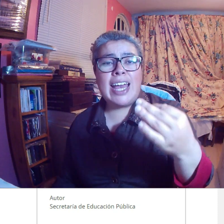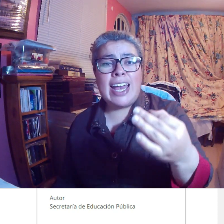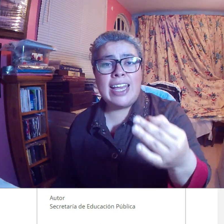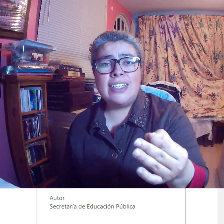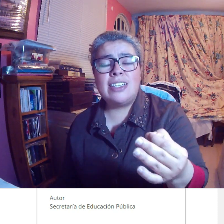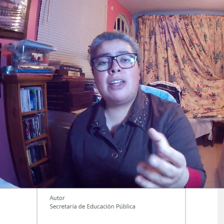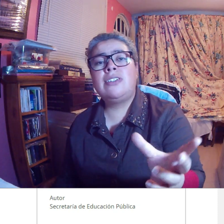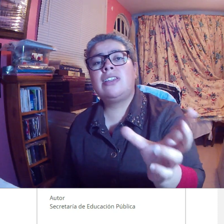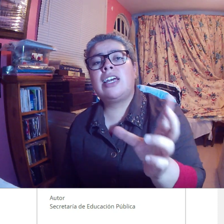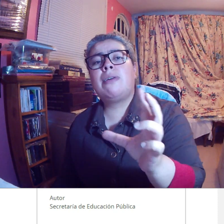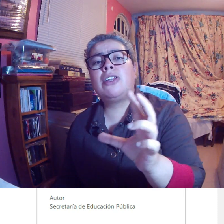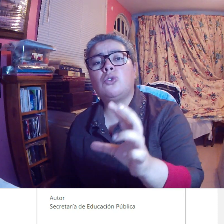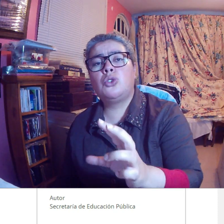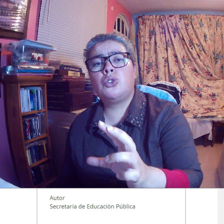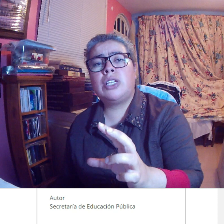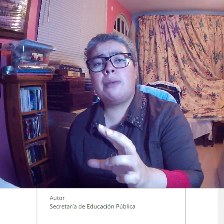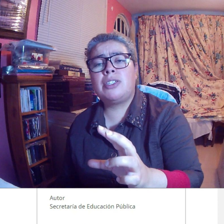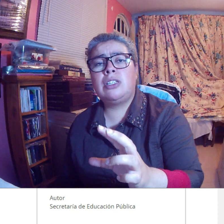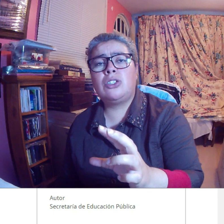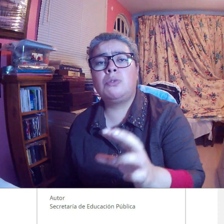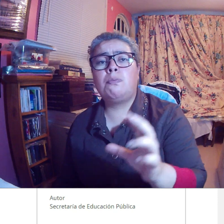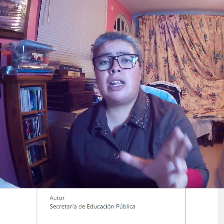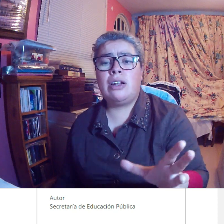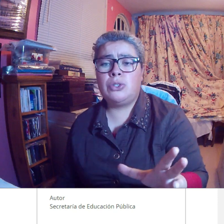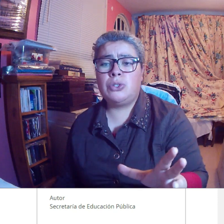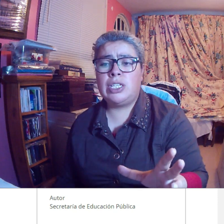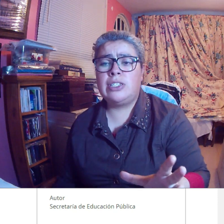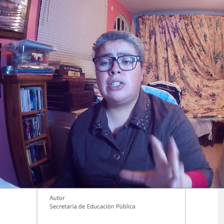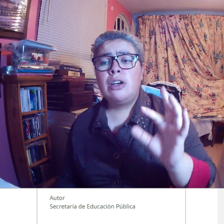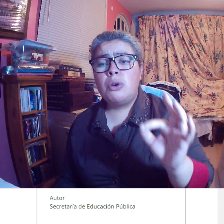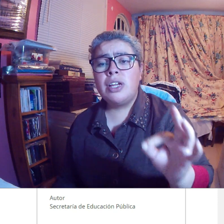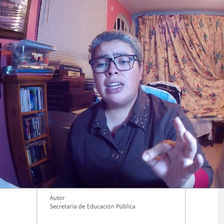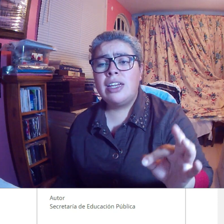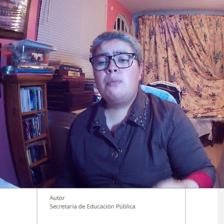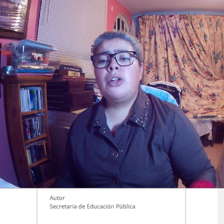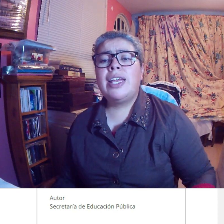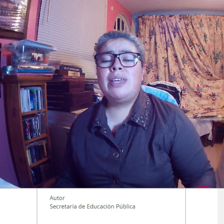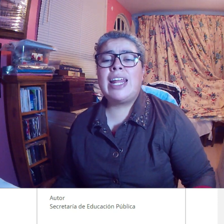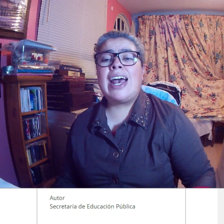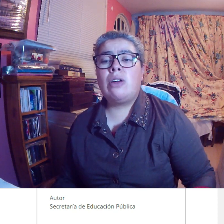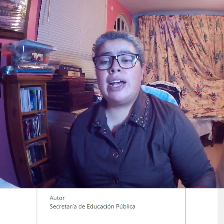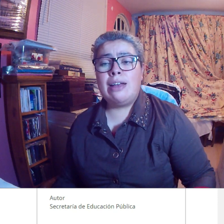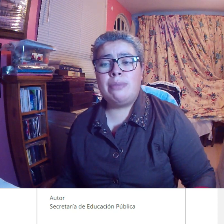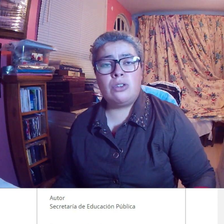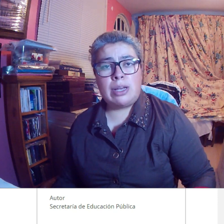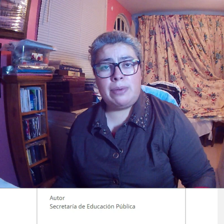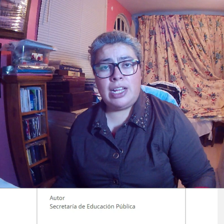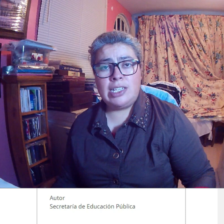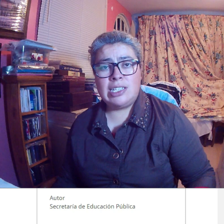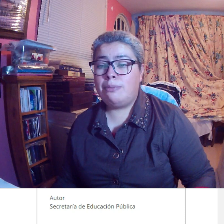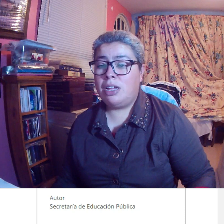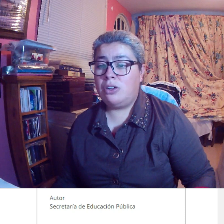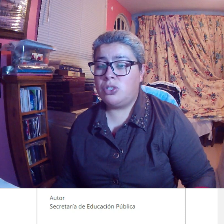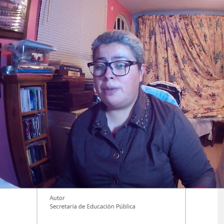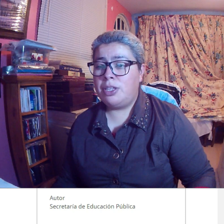Pues que ahí se van a insertar varios cursos de capacitación para los docentes. ¿Por qué? Porque mira, ahora cambian los